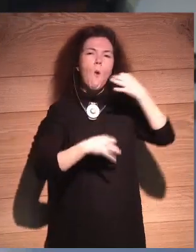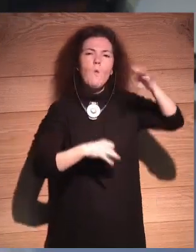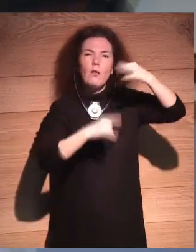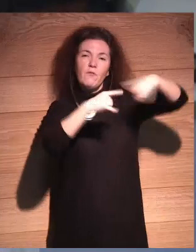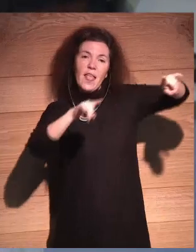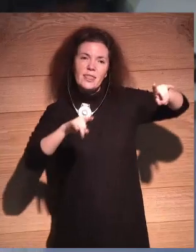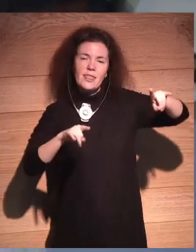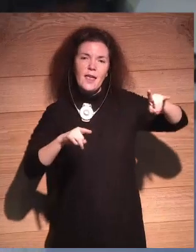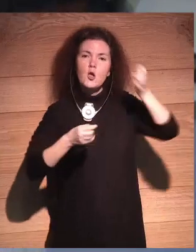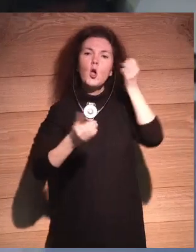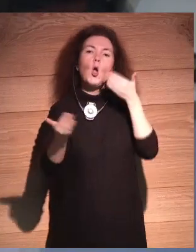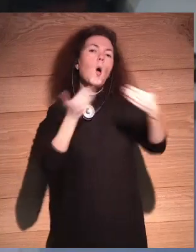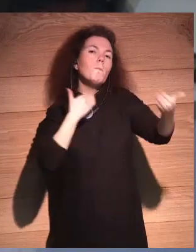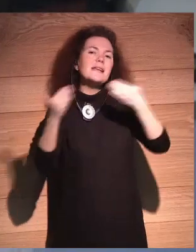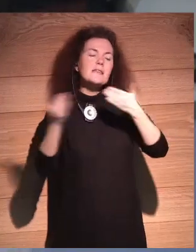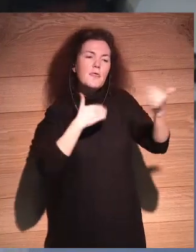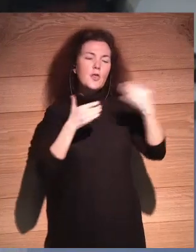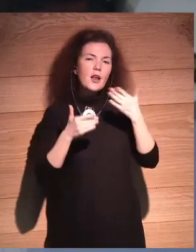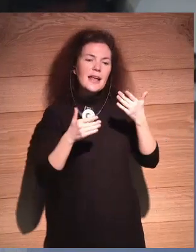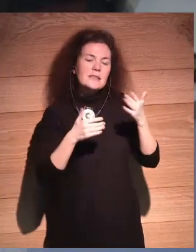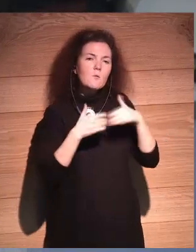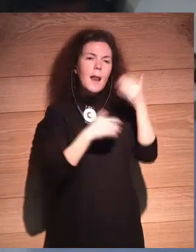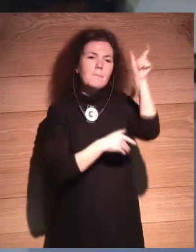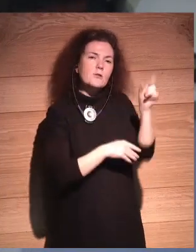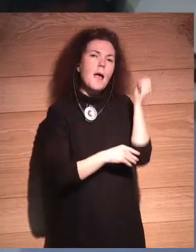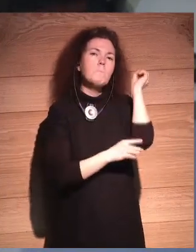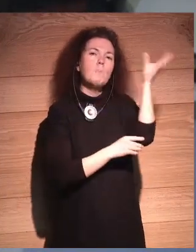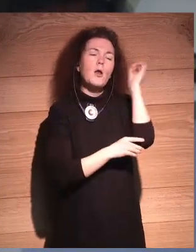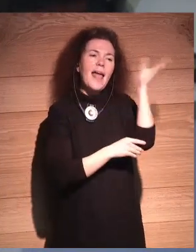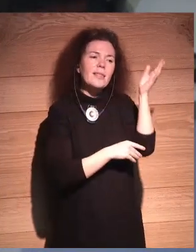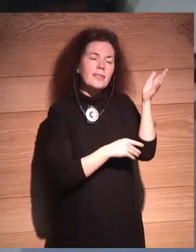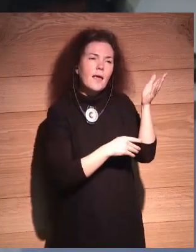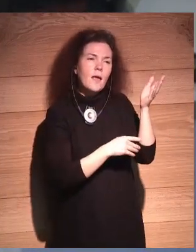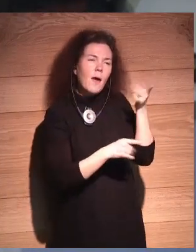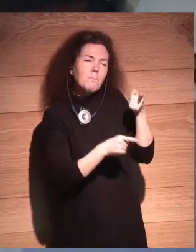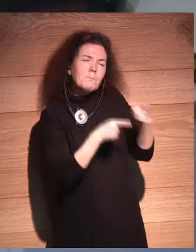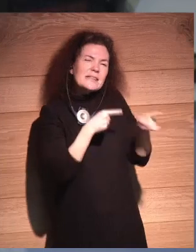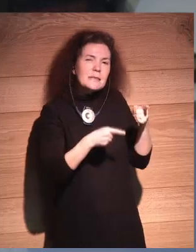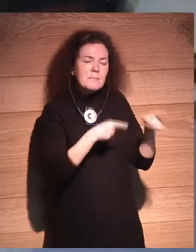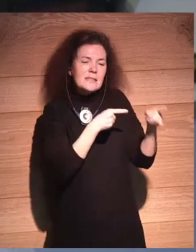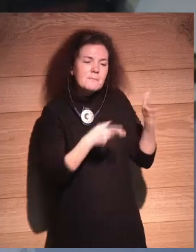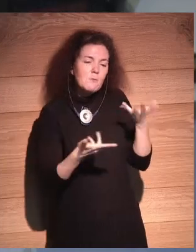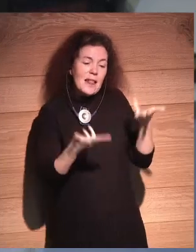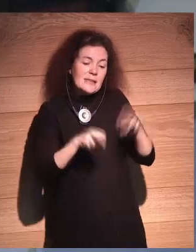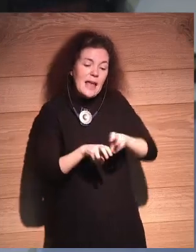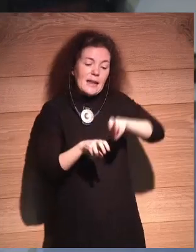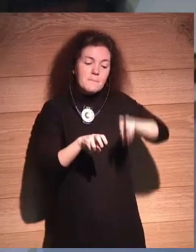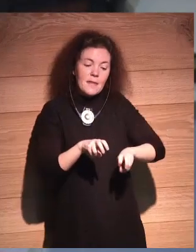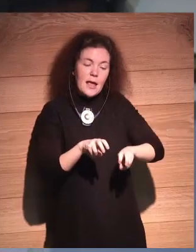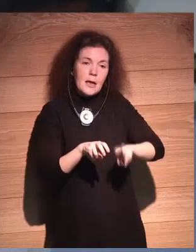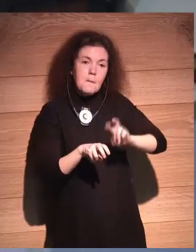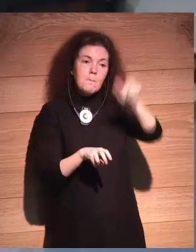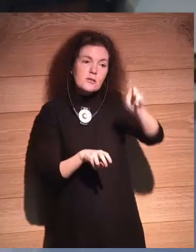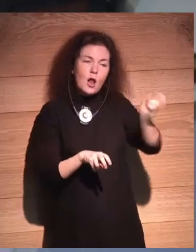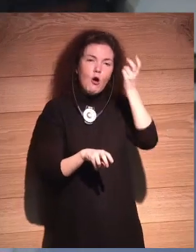alguna forma llevamos al ponente un poco al abismo, al sentarle con a lo mejor con otro tipo